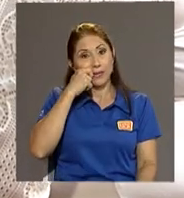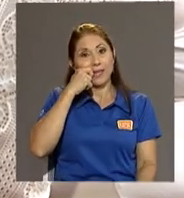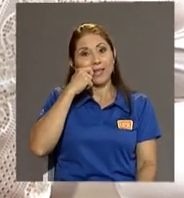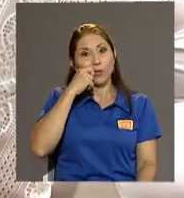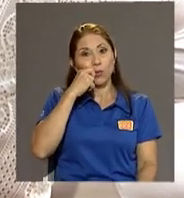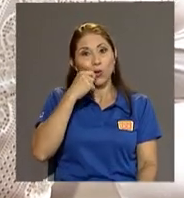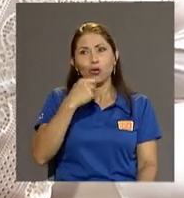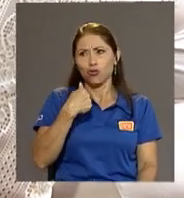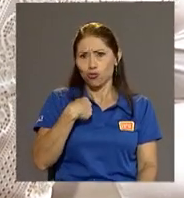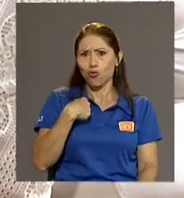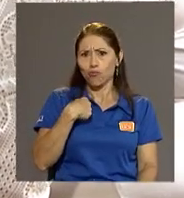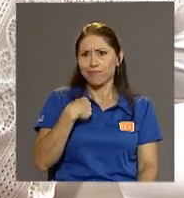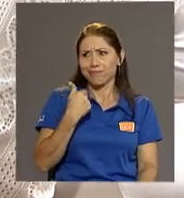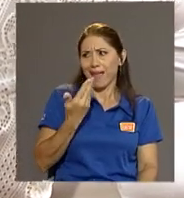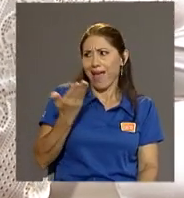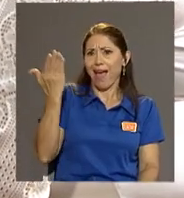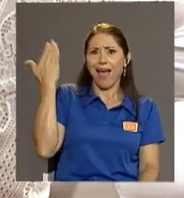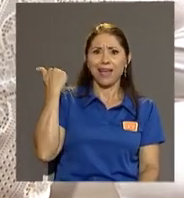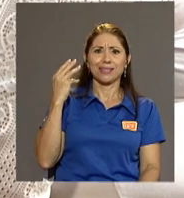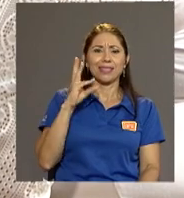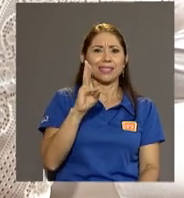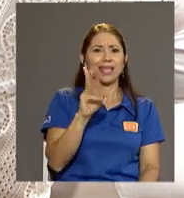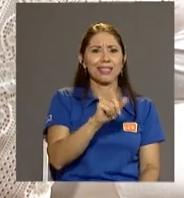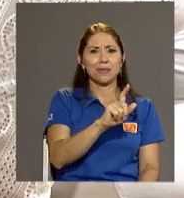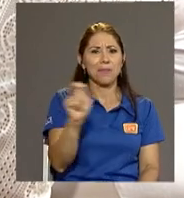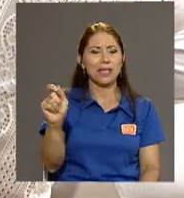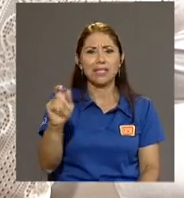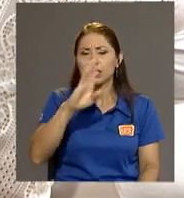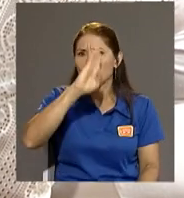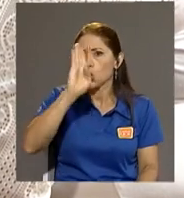hace 6 meses nunca había oído hablar de Invenio,